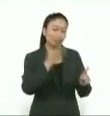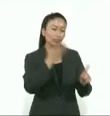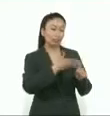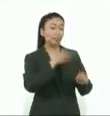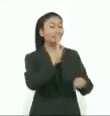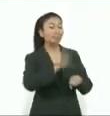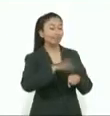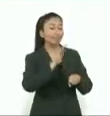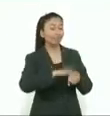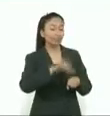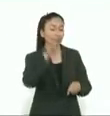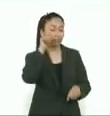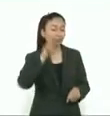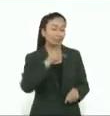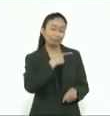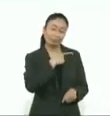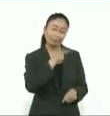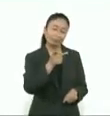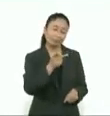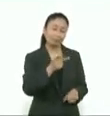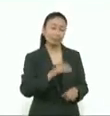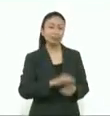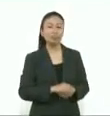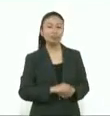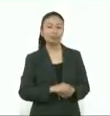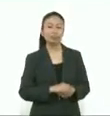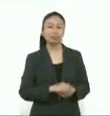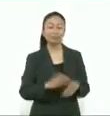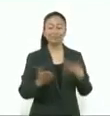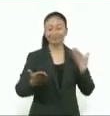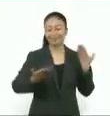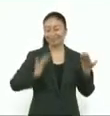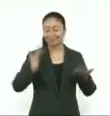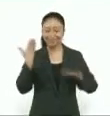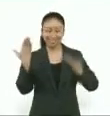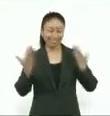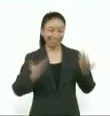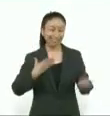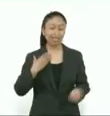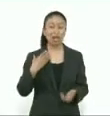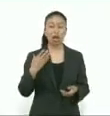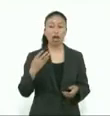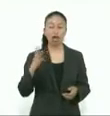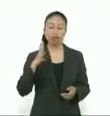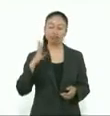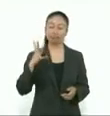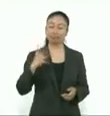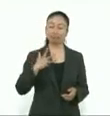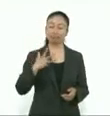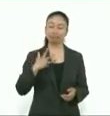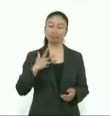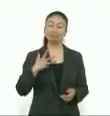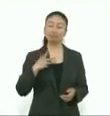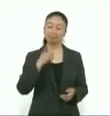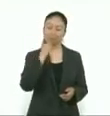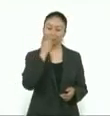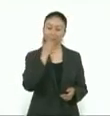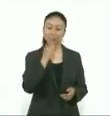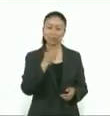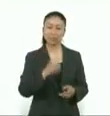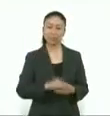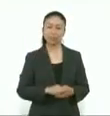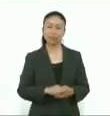tienen. Con alegría, con orgullo, con corazón decimos